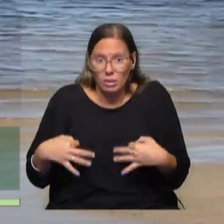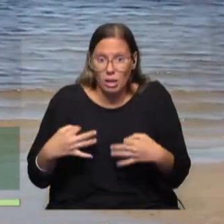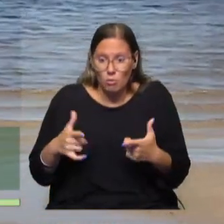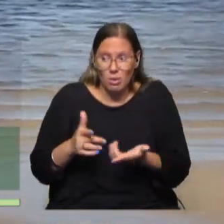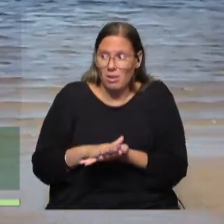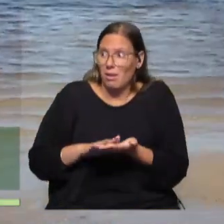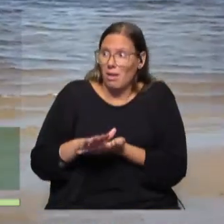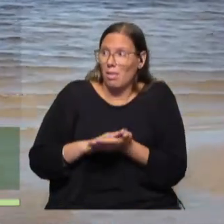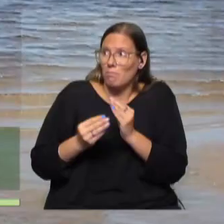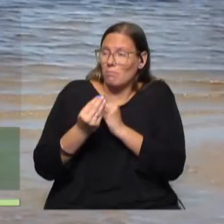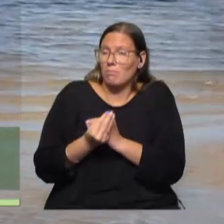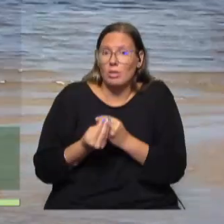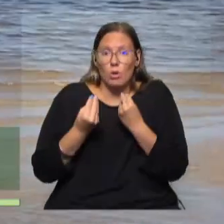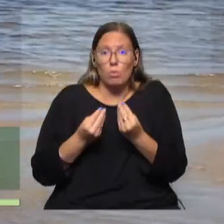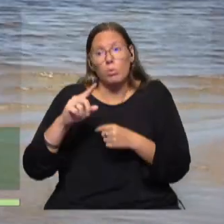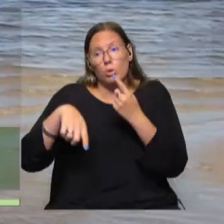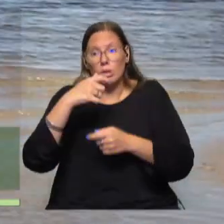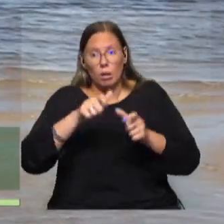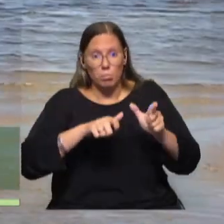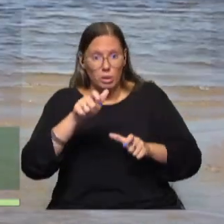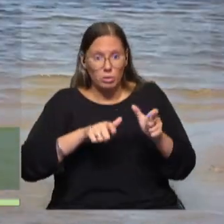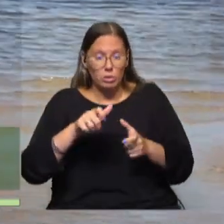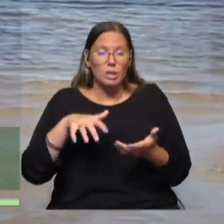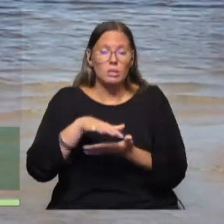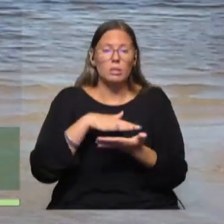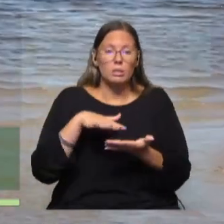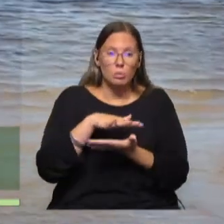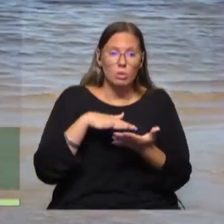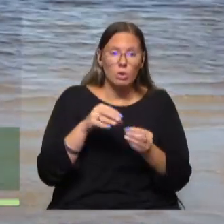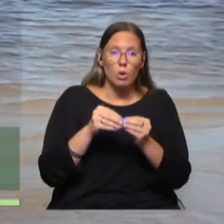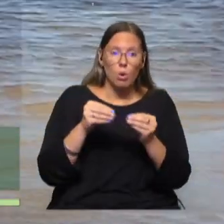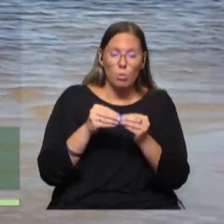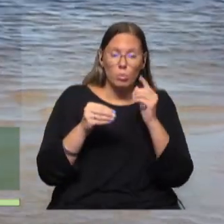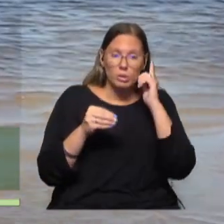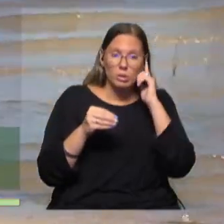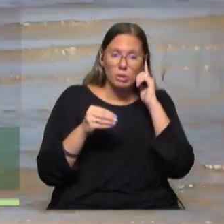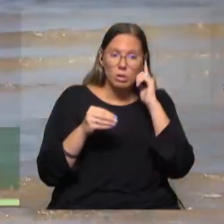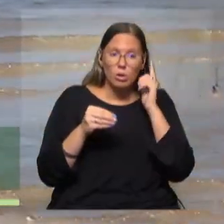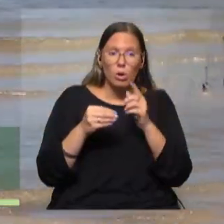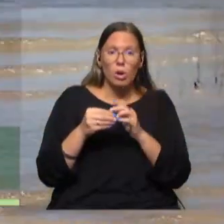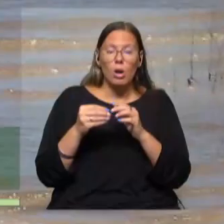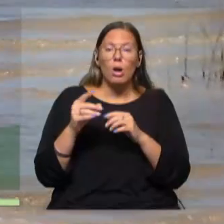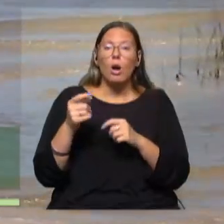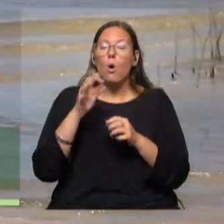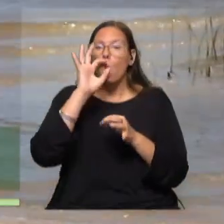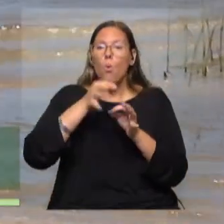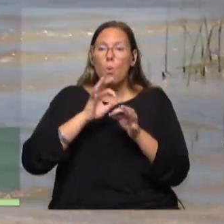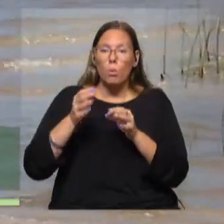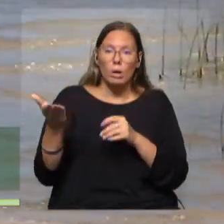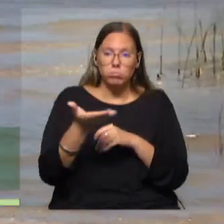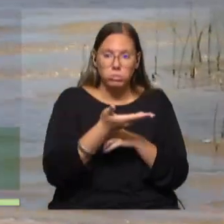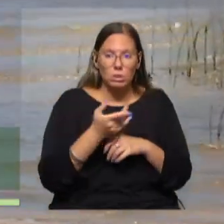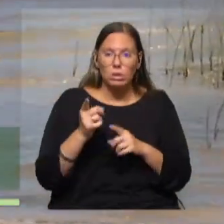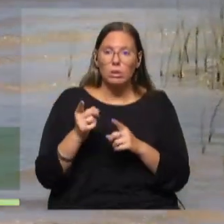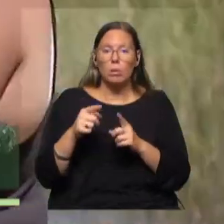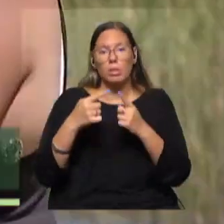nada. Pero además, personas, nos encontramos con situaciones de compañeros que están cortando uva hasta